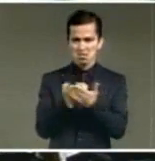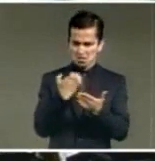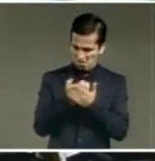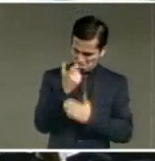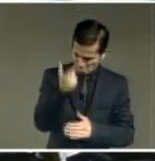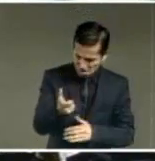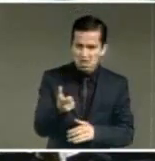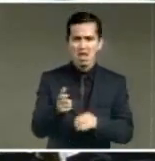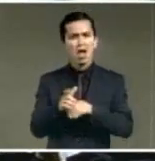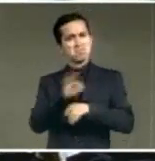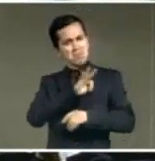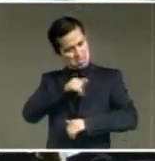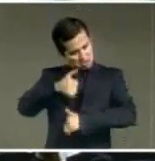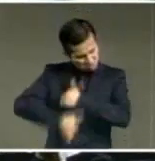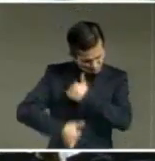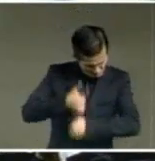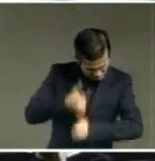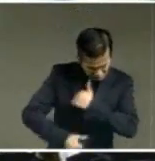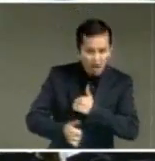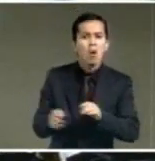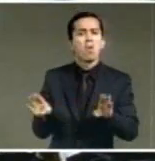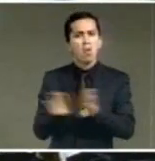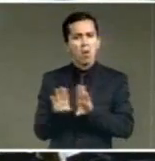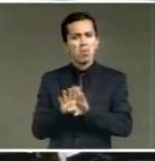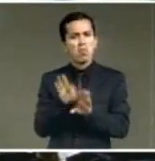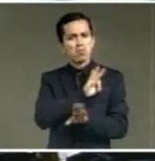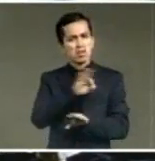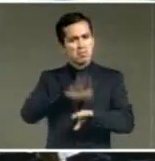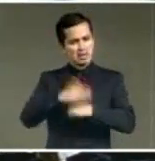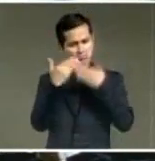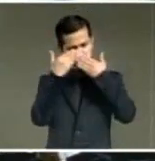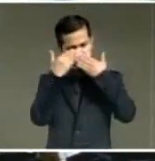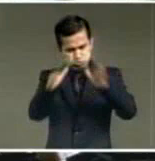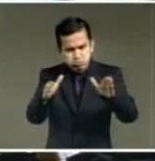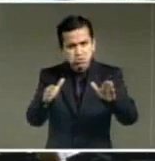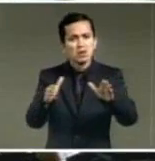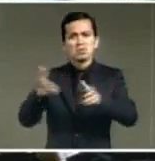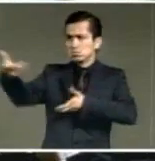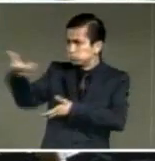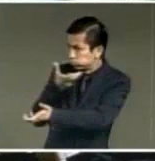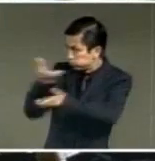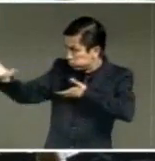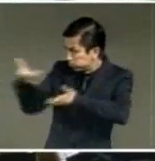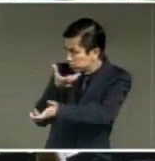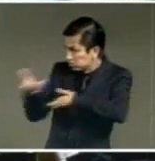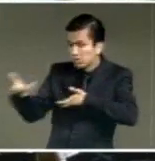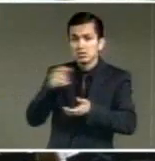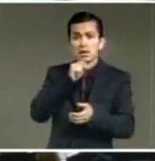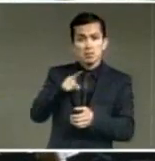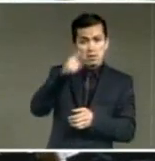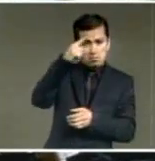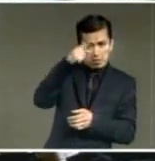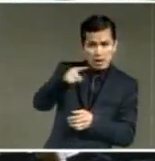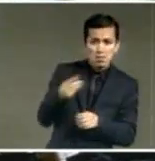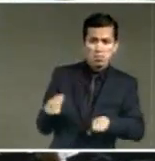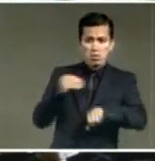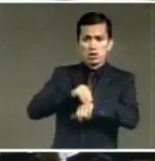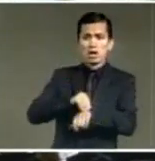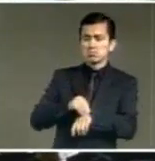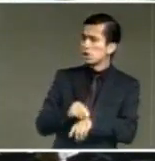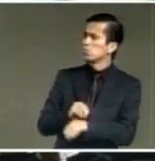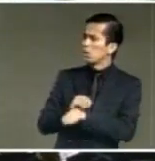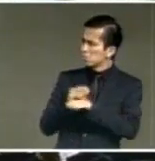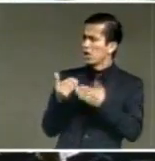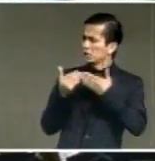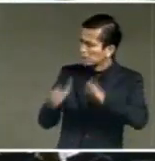reformas estructurales, de la apertura comercial, de la desregulación, a través de una apuesta clara por la inversión,